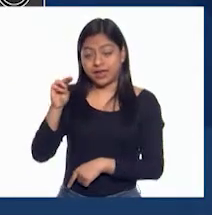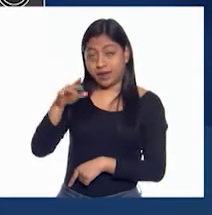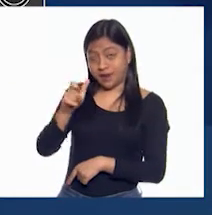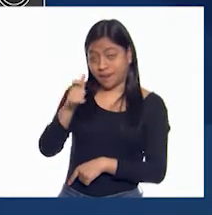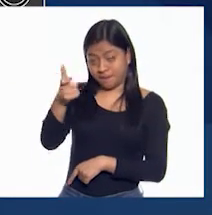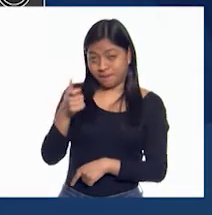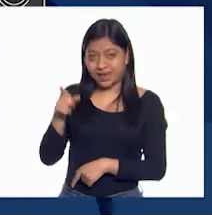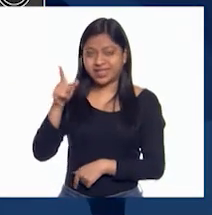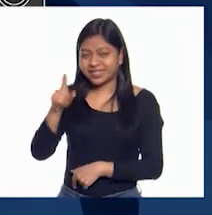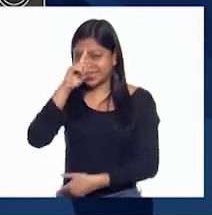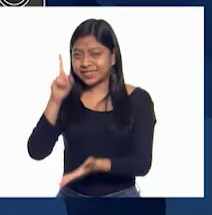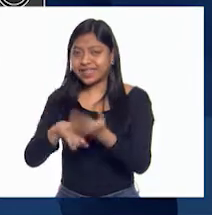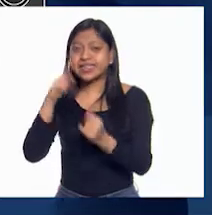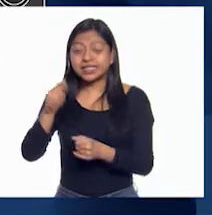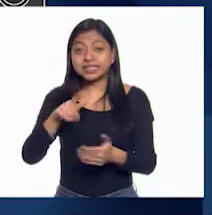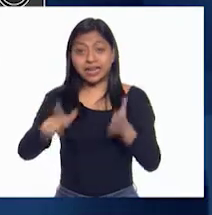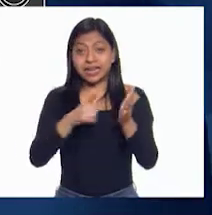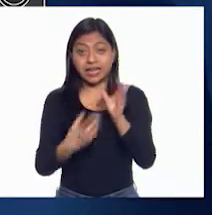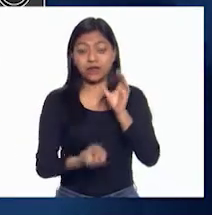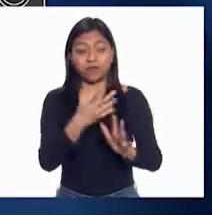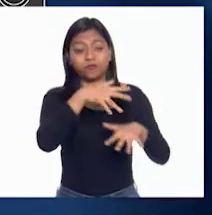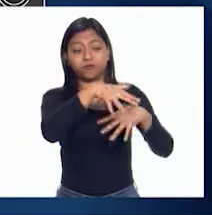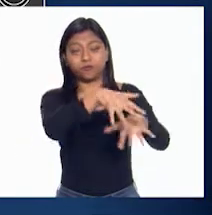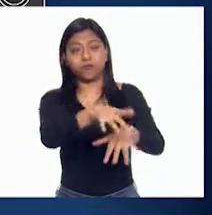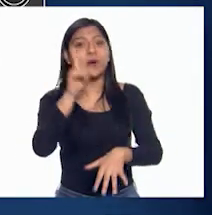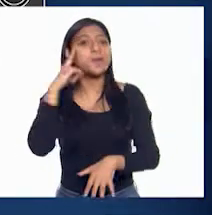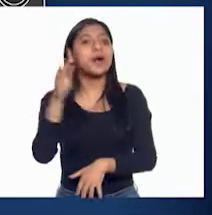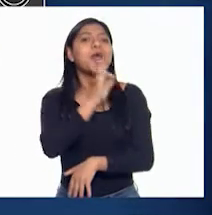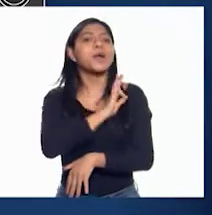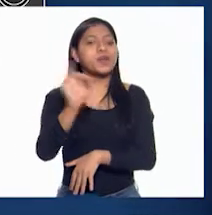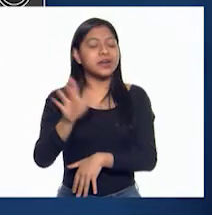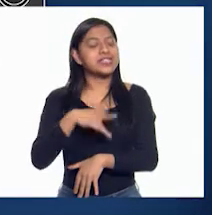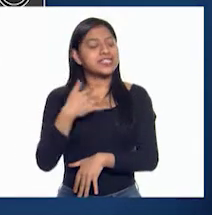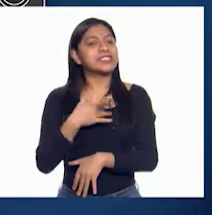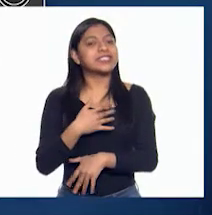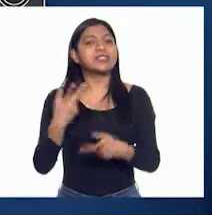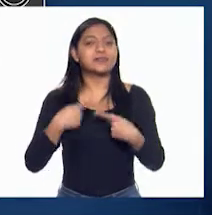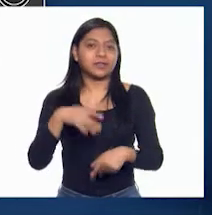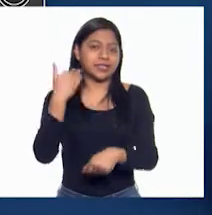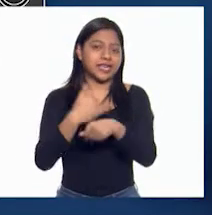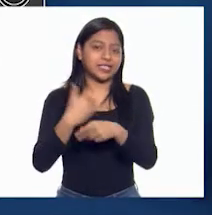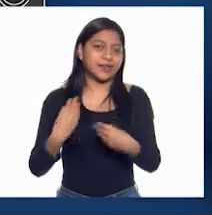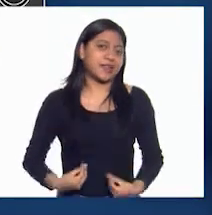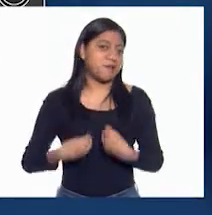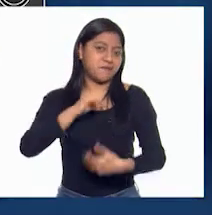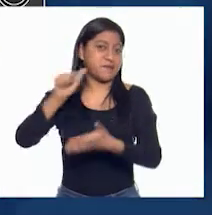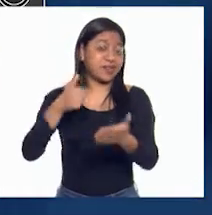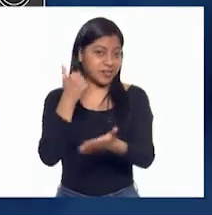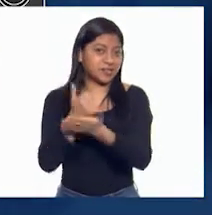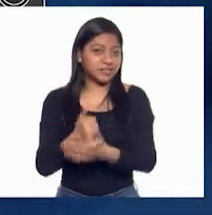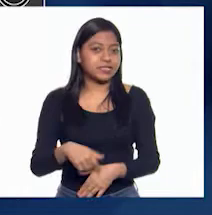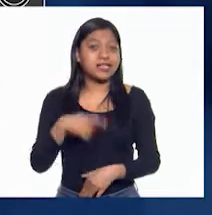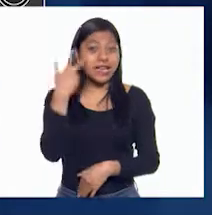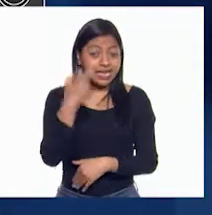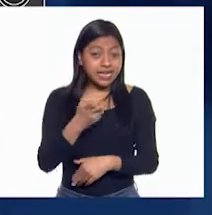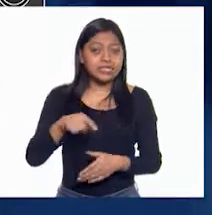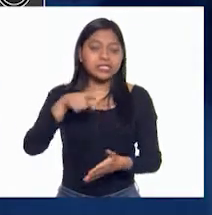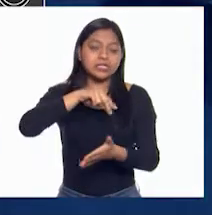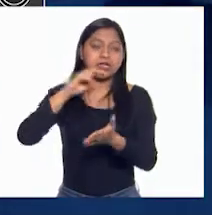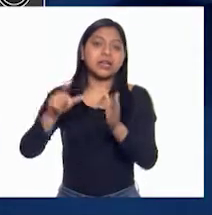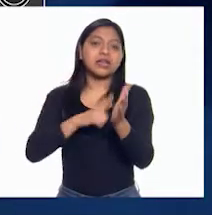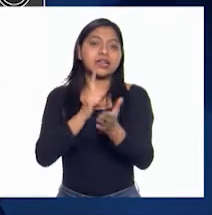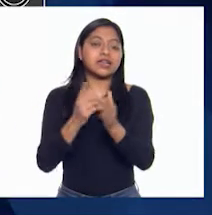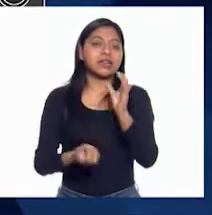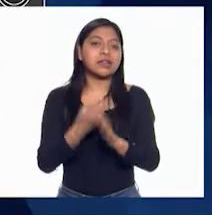Weber sostiene que el movimiento protestante generó el espíritu del capitalismo moderno. Mientras se inicia la reforma en Alemania,